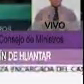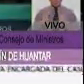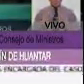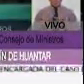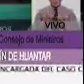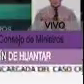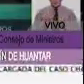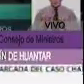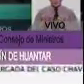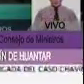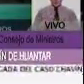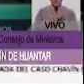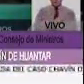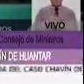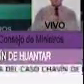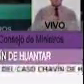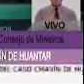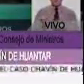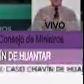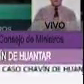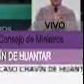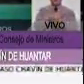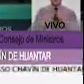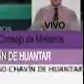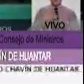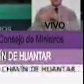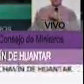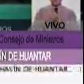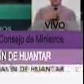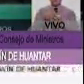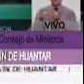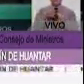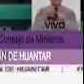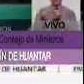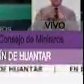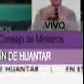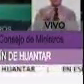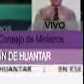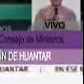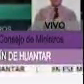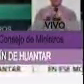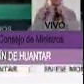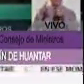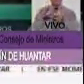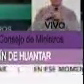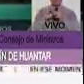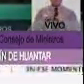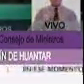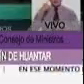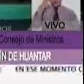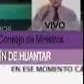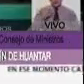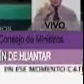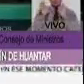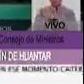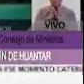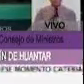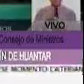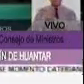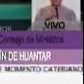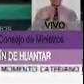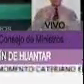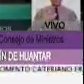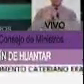Queremos, desde esa perspectiva, deslindar cualquier interpretación relacionada a una supuesta interferencia que